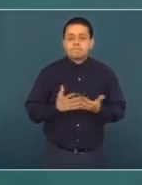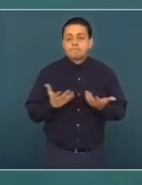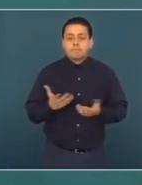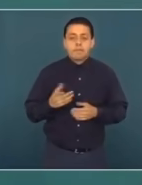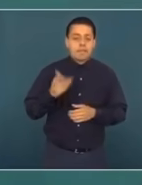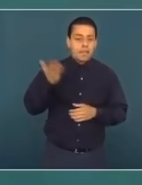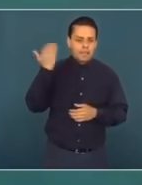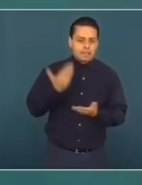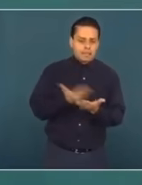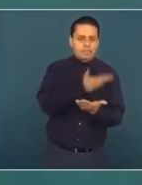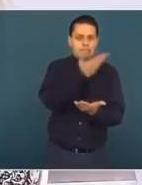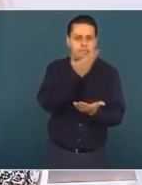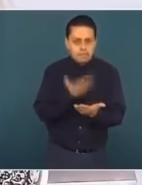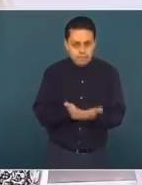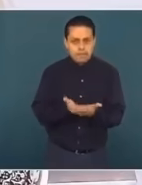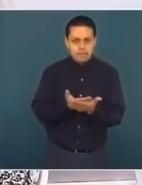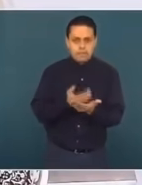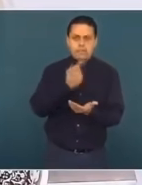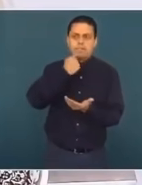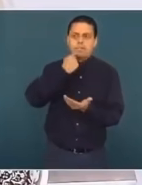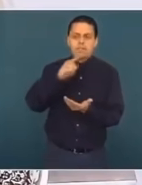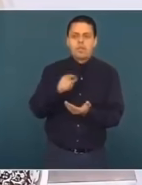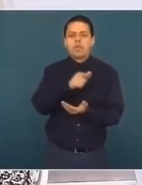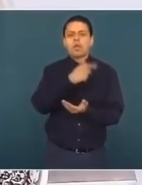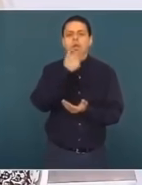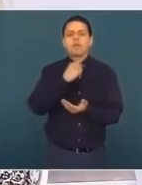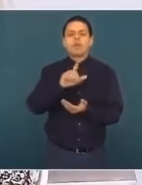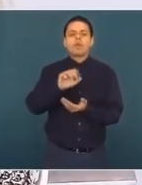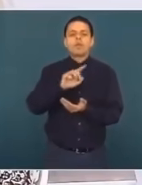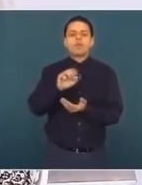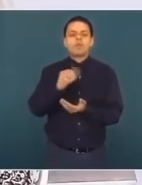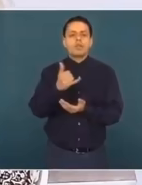presentó el señor Lozoya.